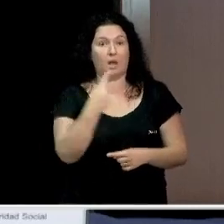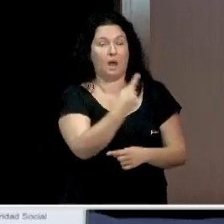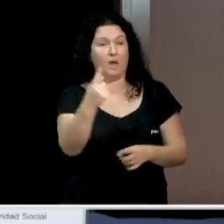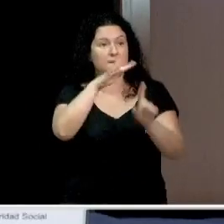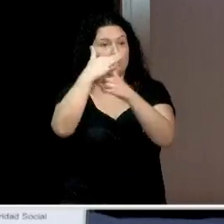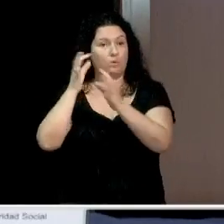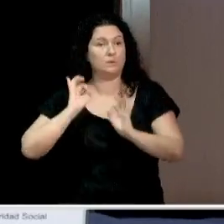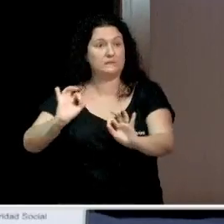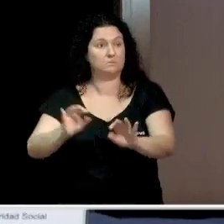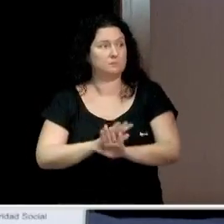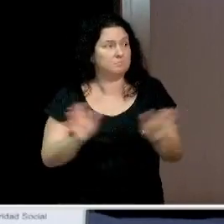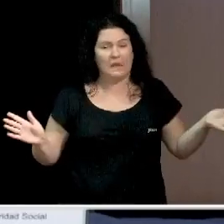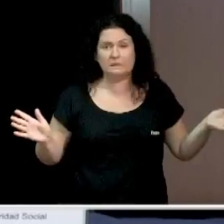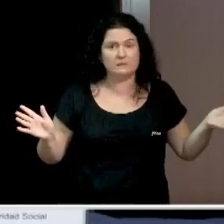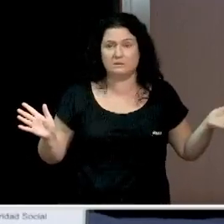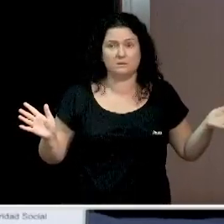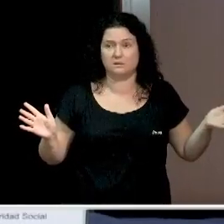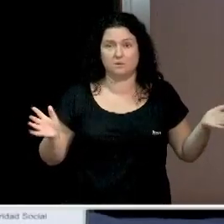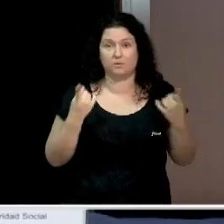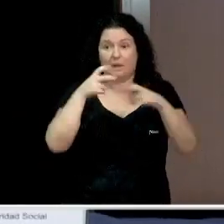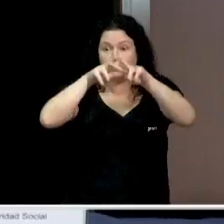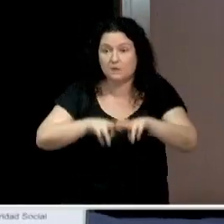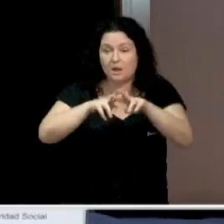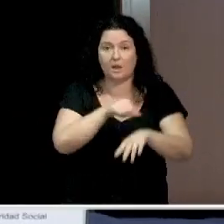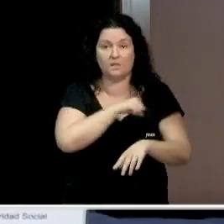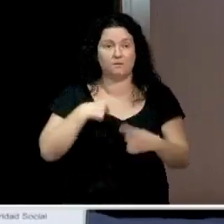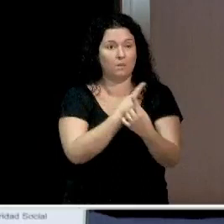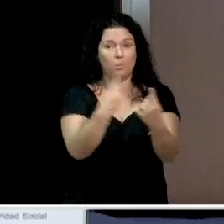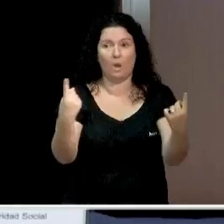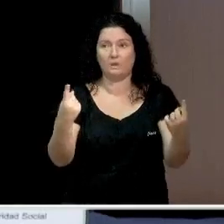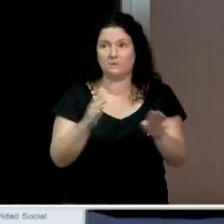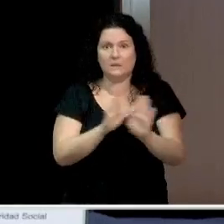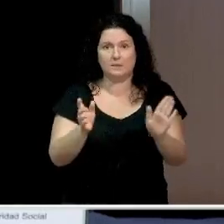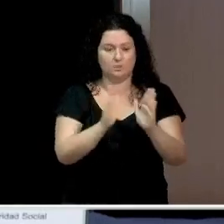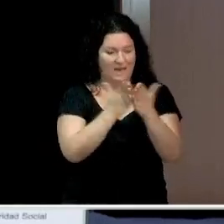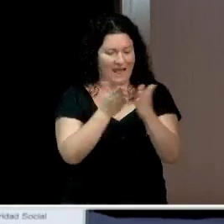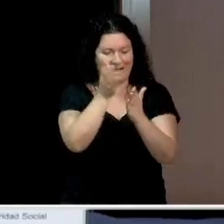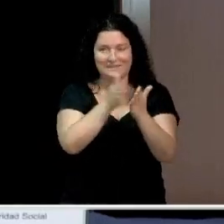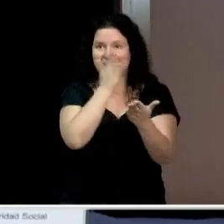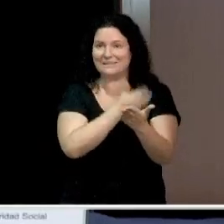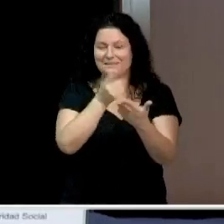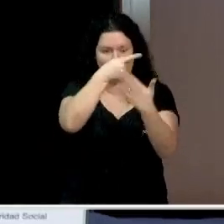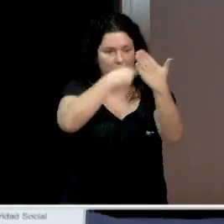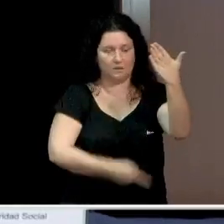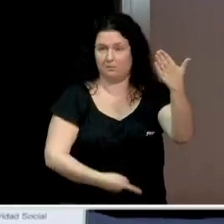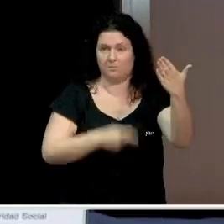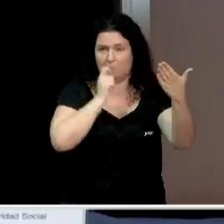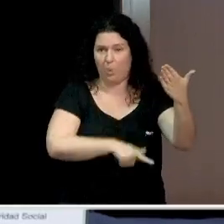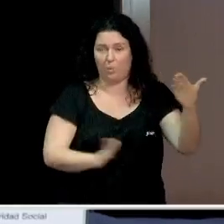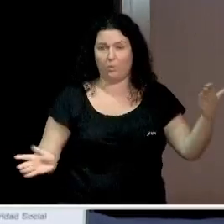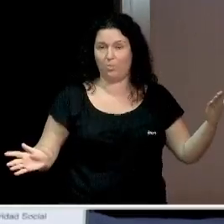situación concreta. Es decir, habrá que estudiarlas individualmente. Un catálogo no serviría para nada.